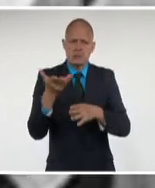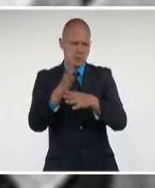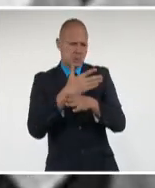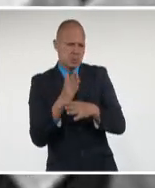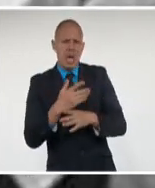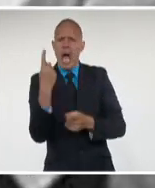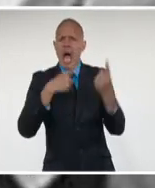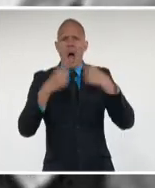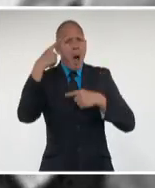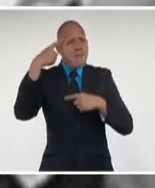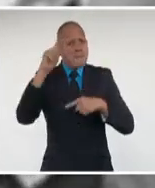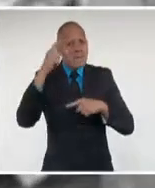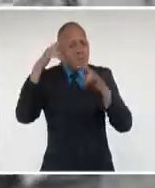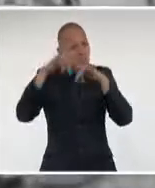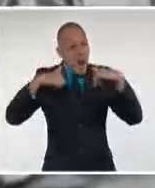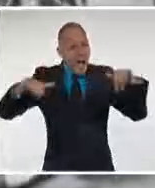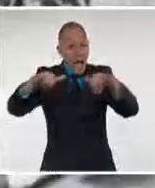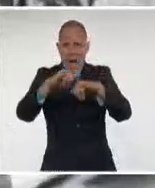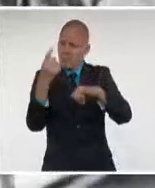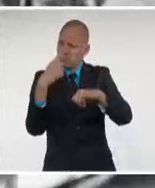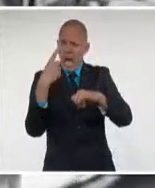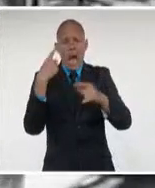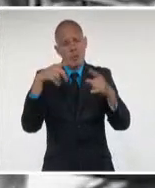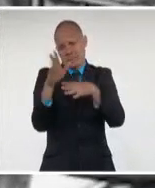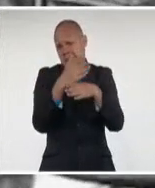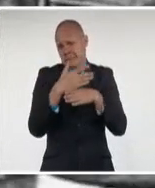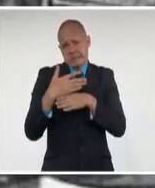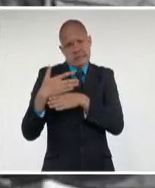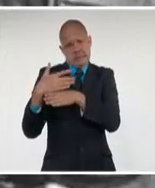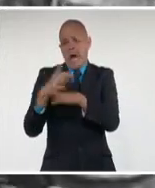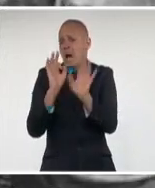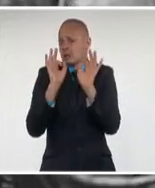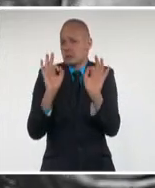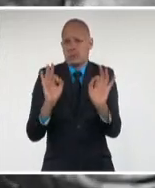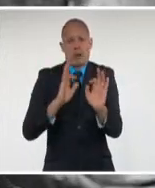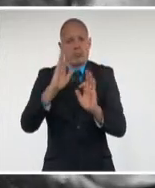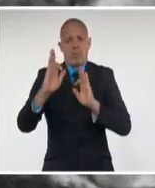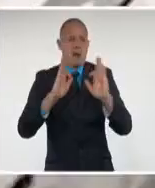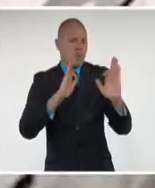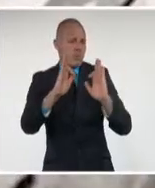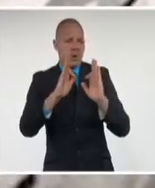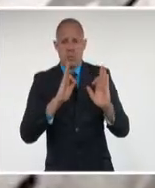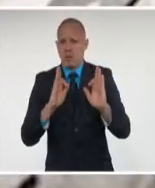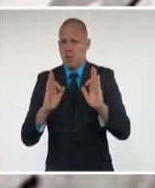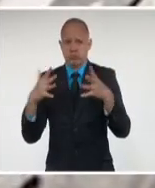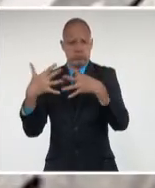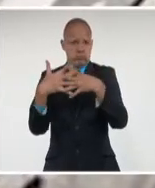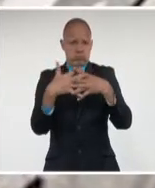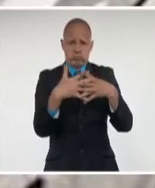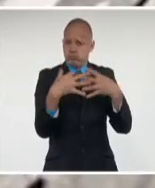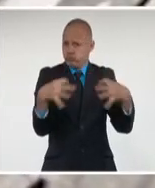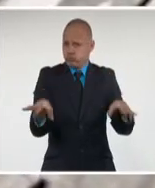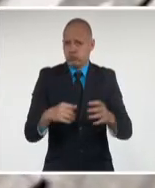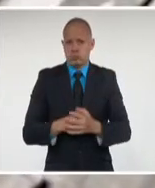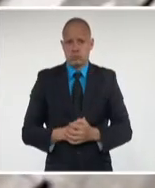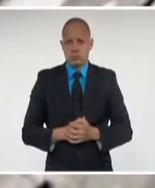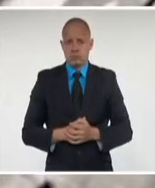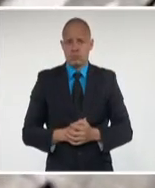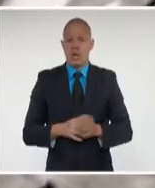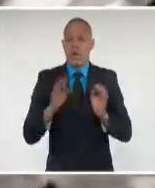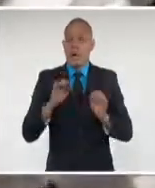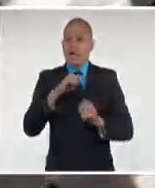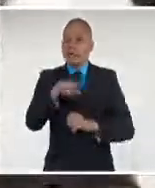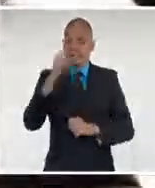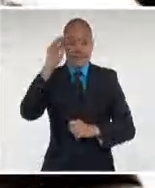estéticas, donde la libertad artística se entiende desde la función e incidencia social del arte y no